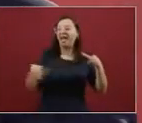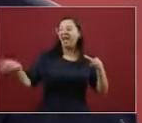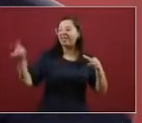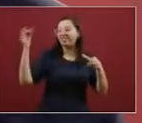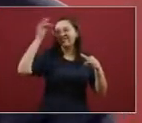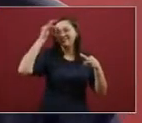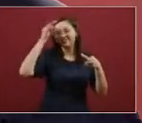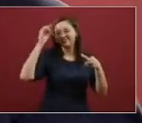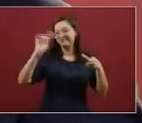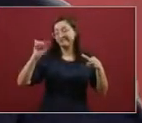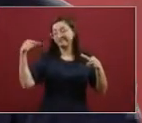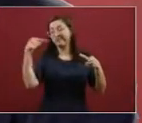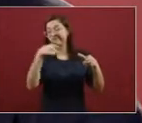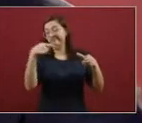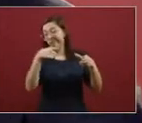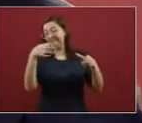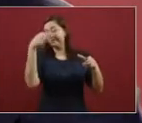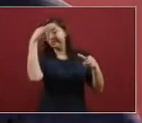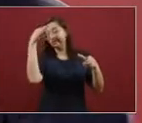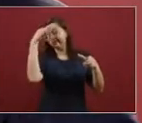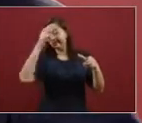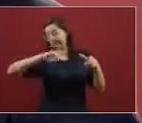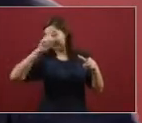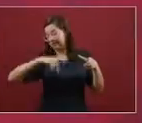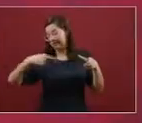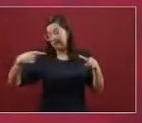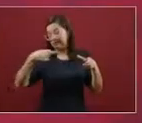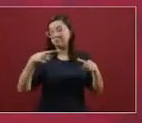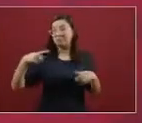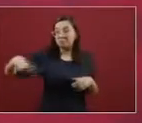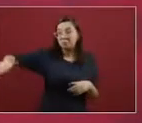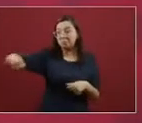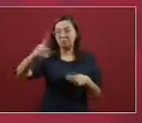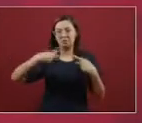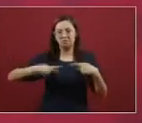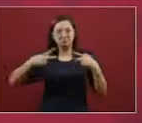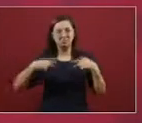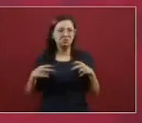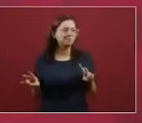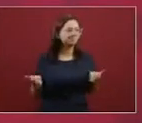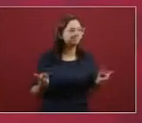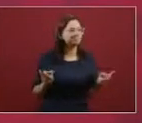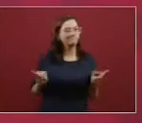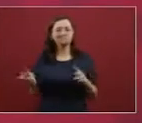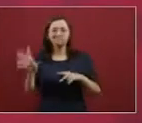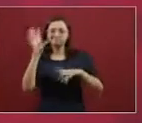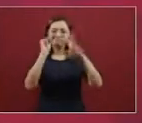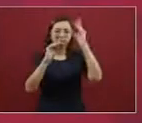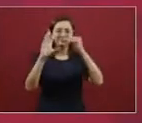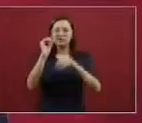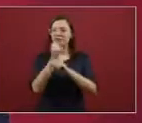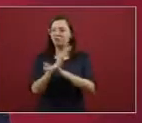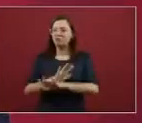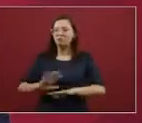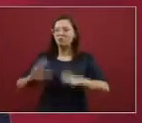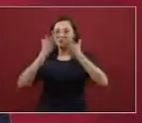está muy informada muy avispada muy consciente